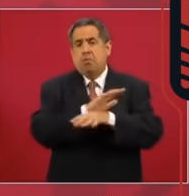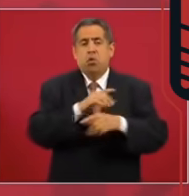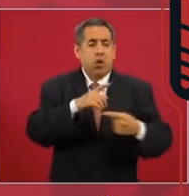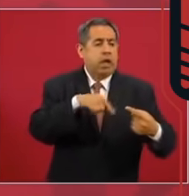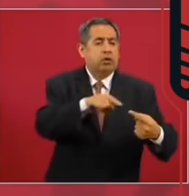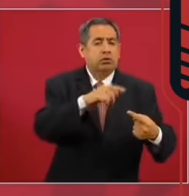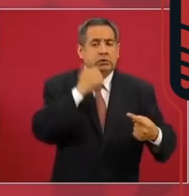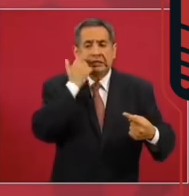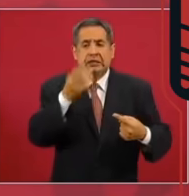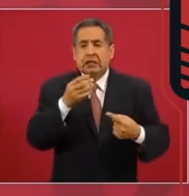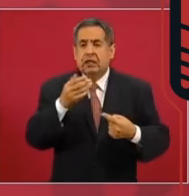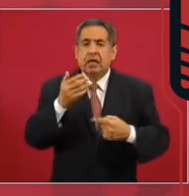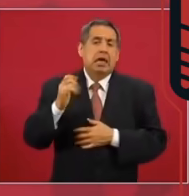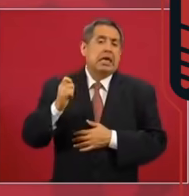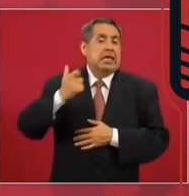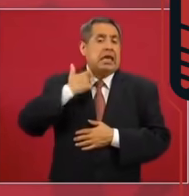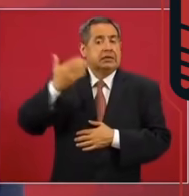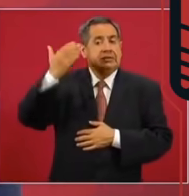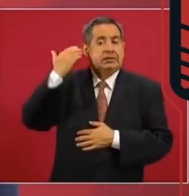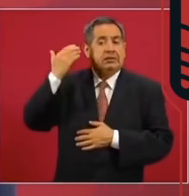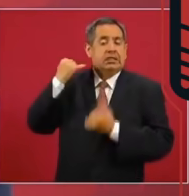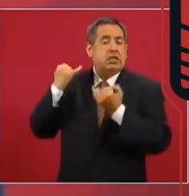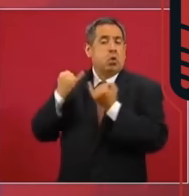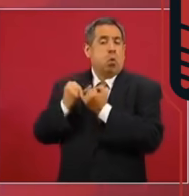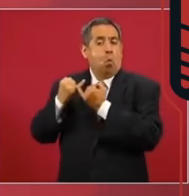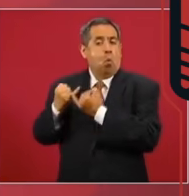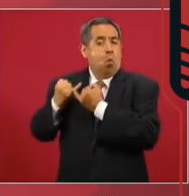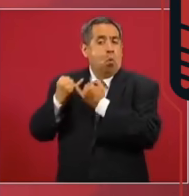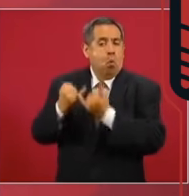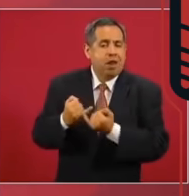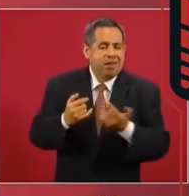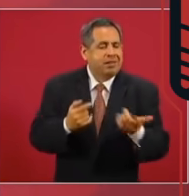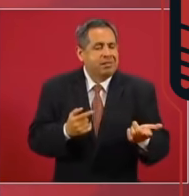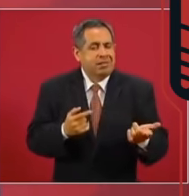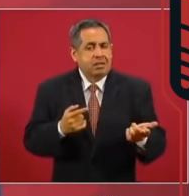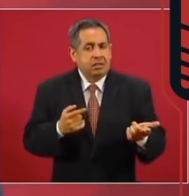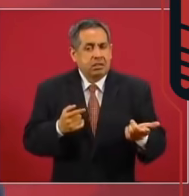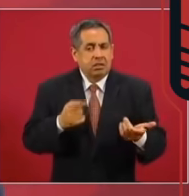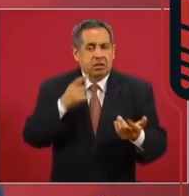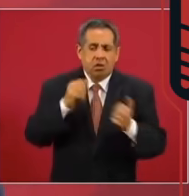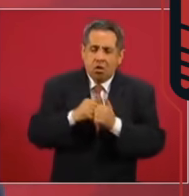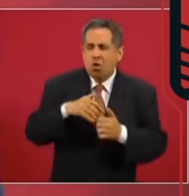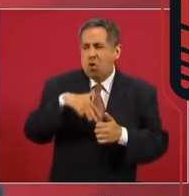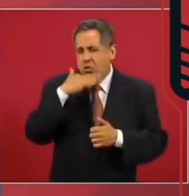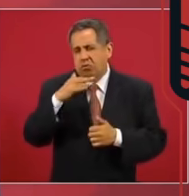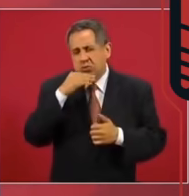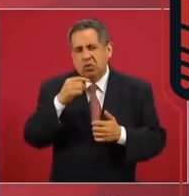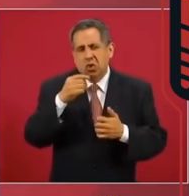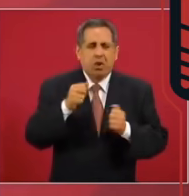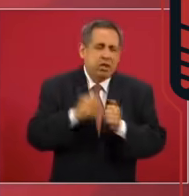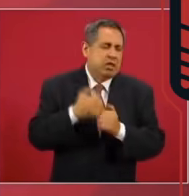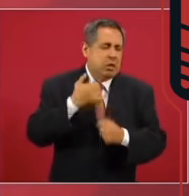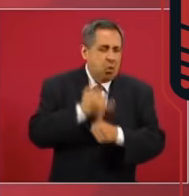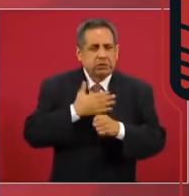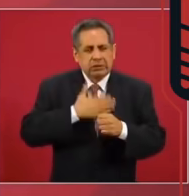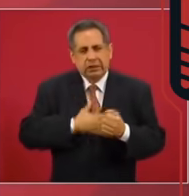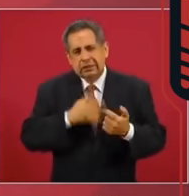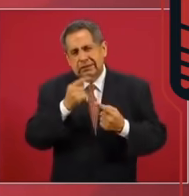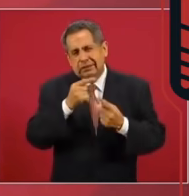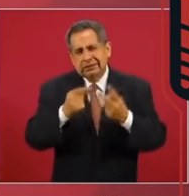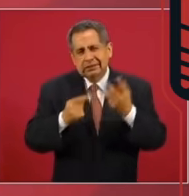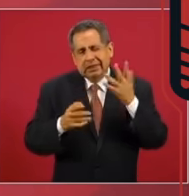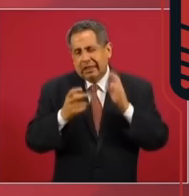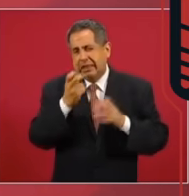que continúe el antiguo régimen de corrupción y de injusticias y